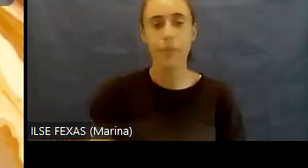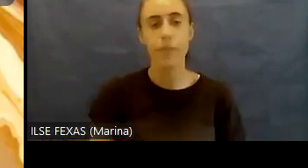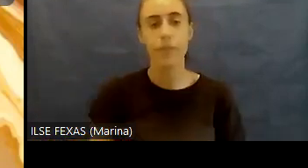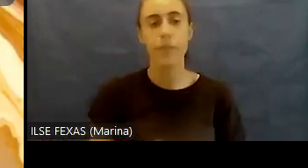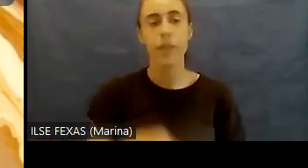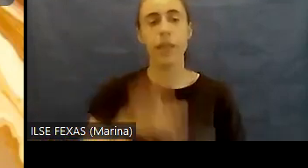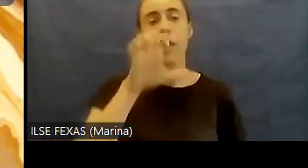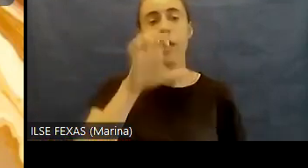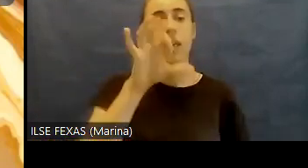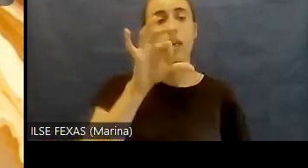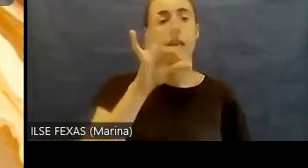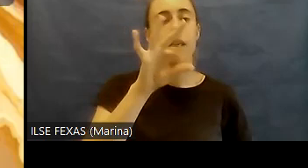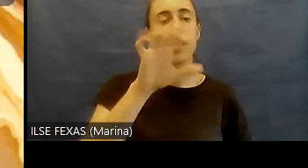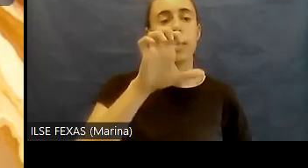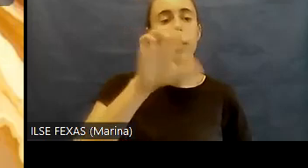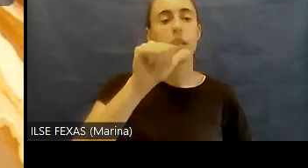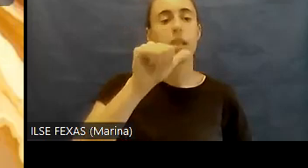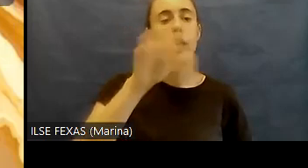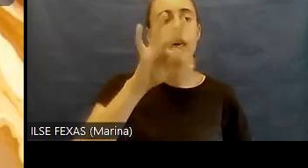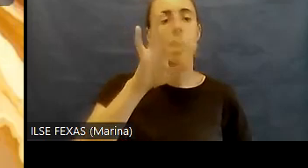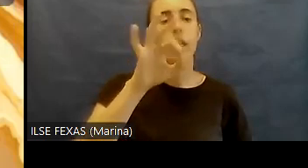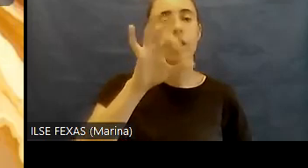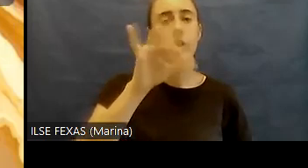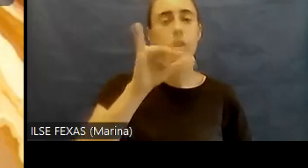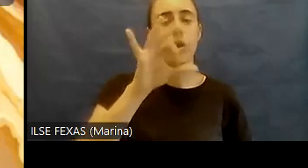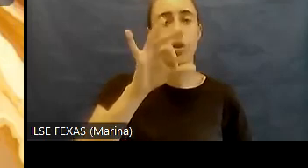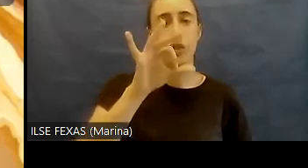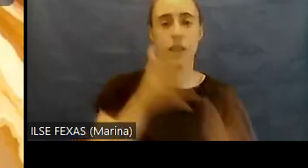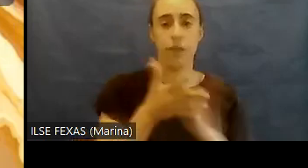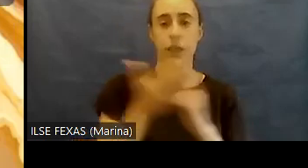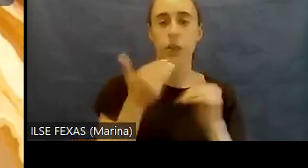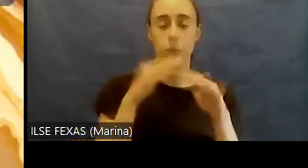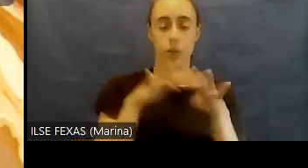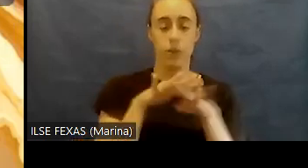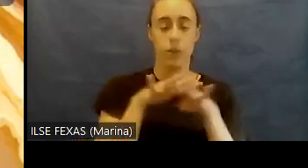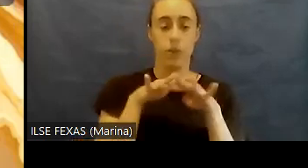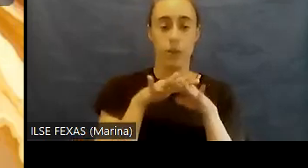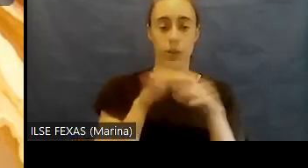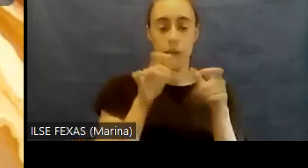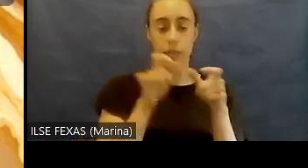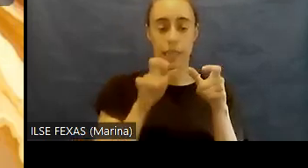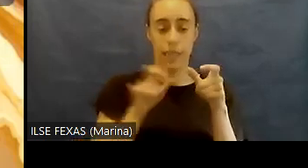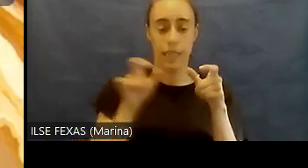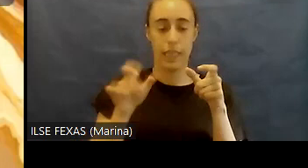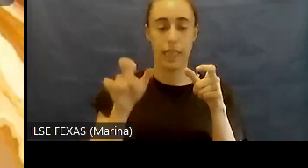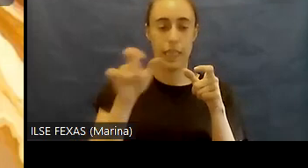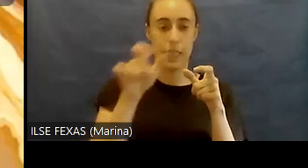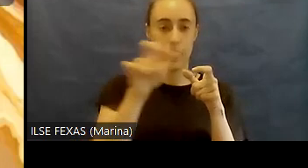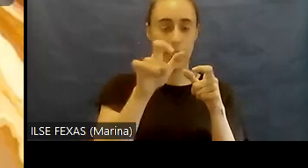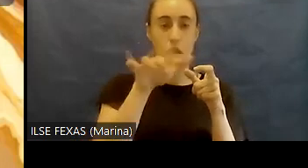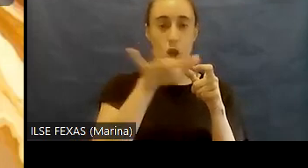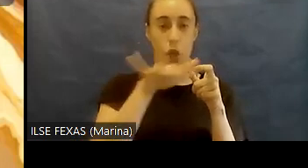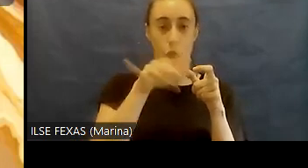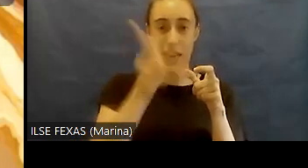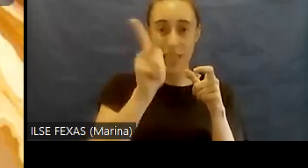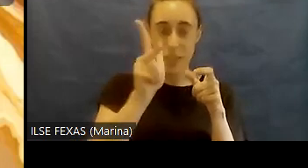La esteatosis hepática sería la ocupación de todo este espacio que queda entre los hepatocitos por grasa, que